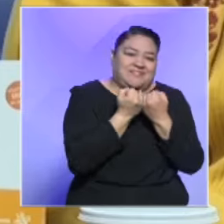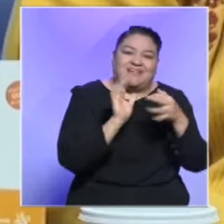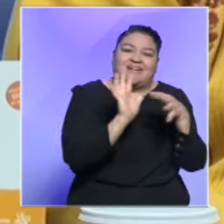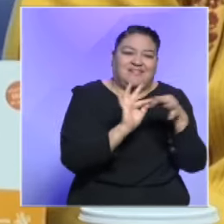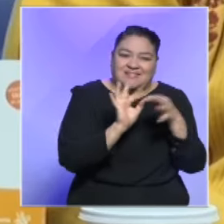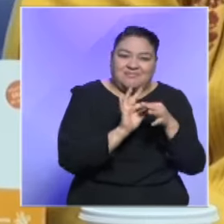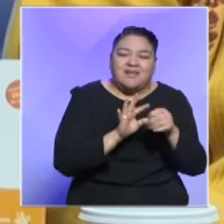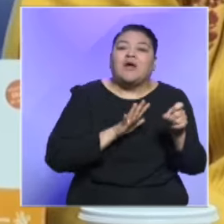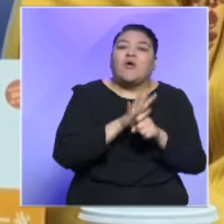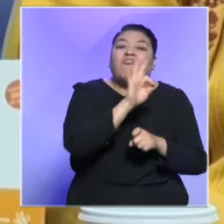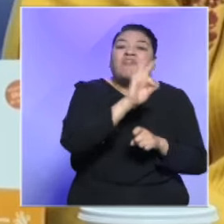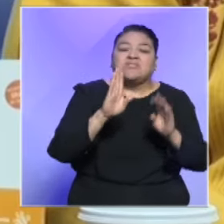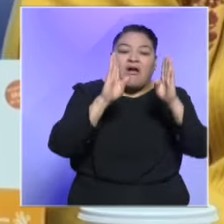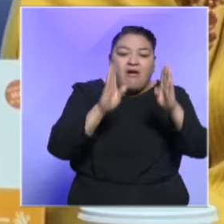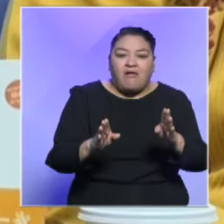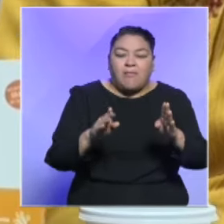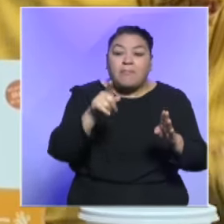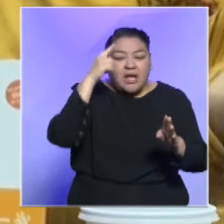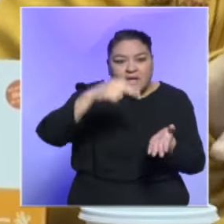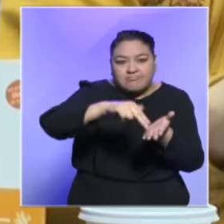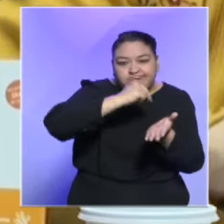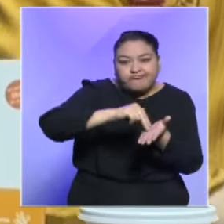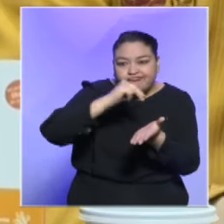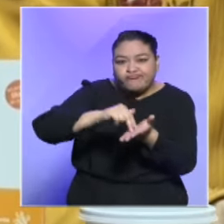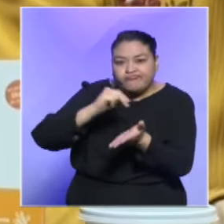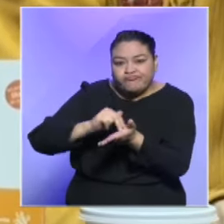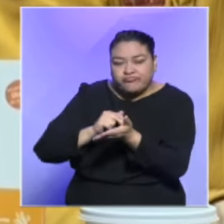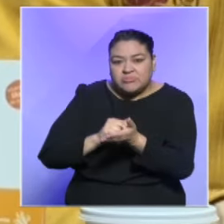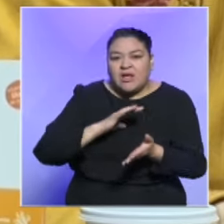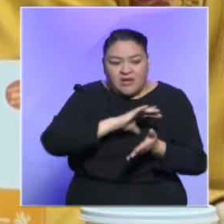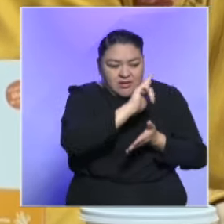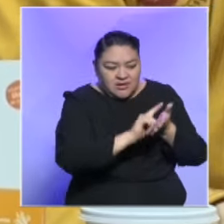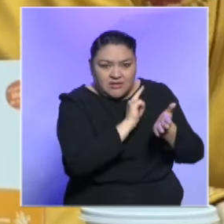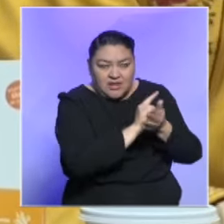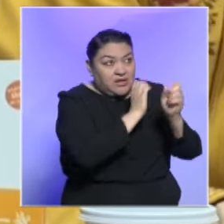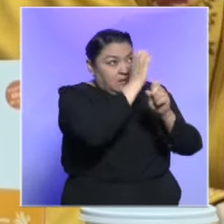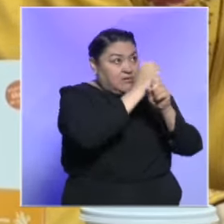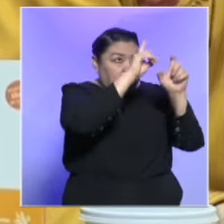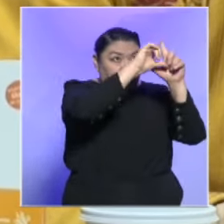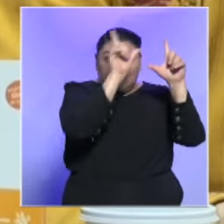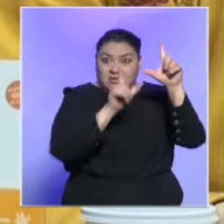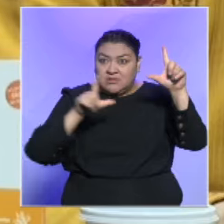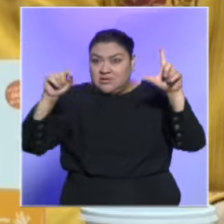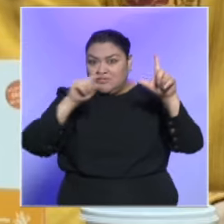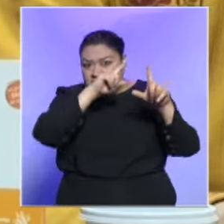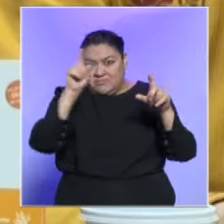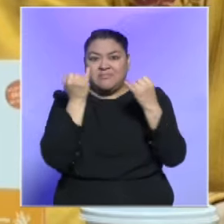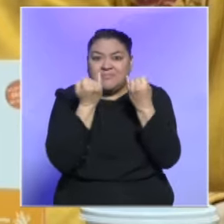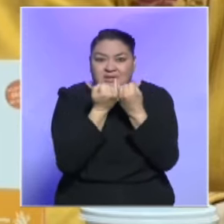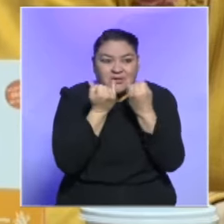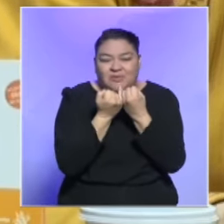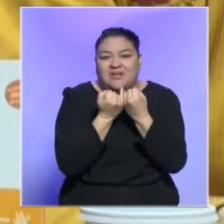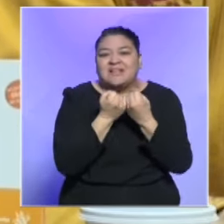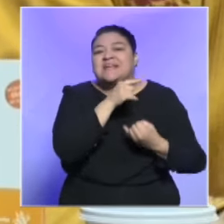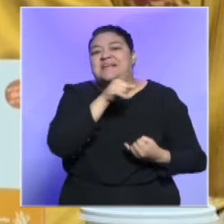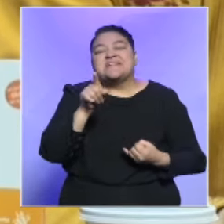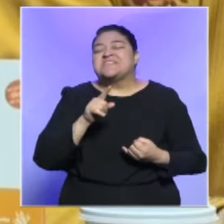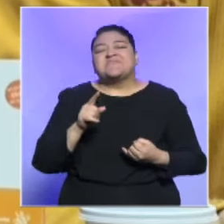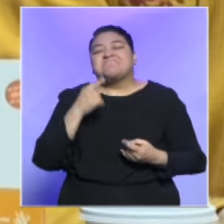la discusión que todas las leyes de las 32 entidades federativas prácticamente no pasarían el